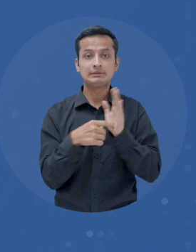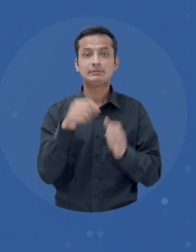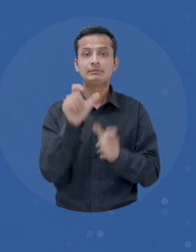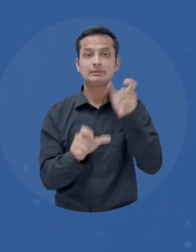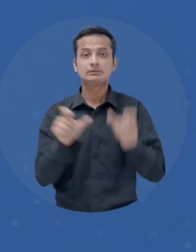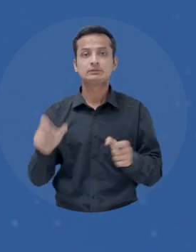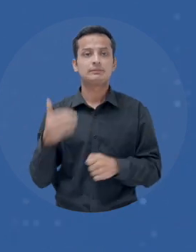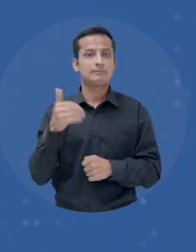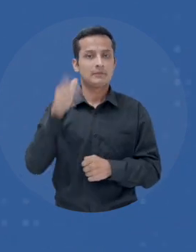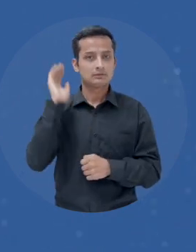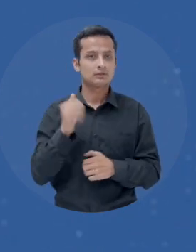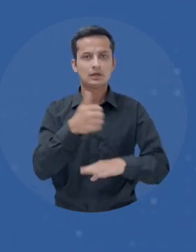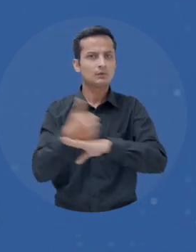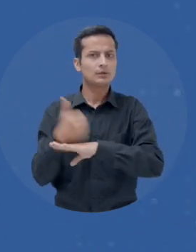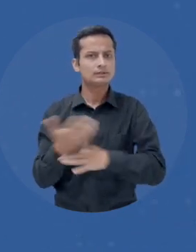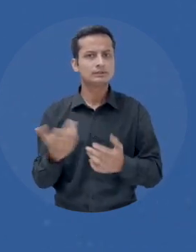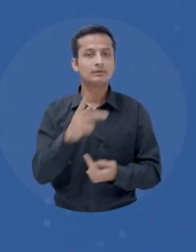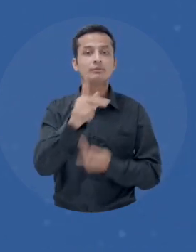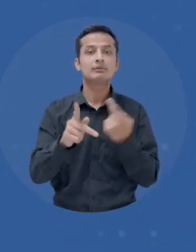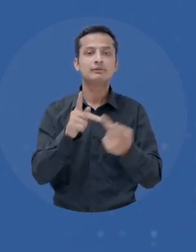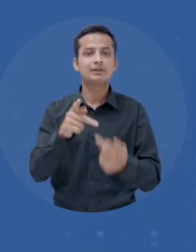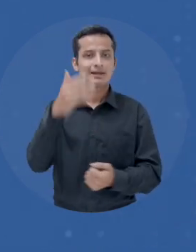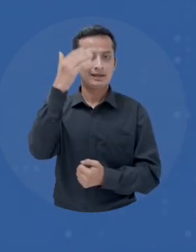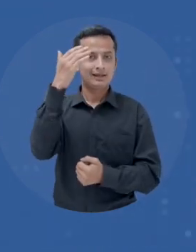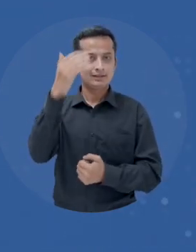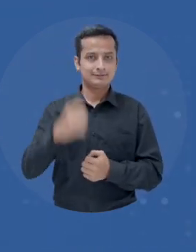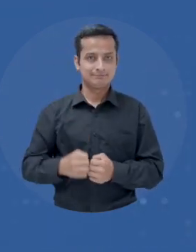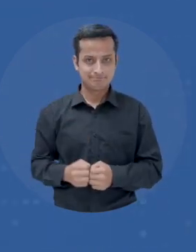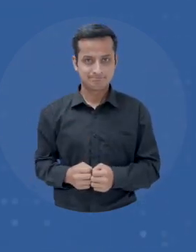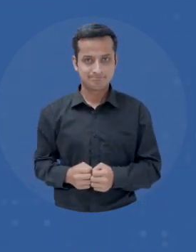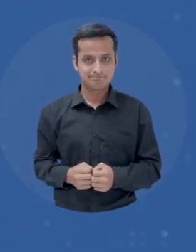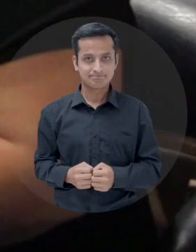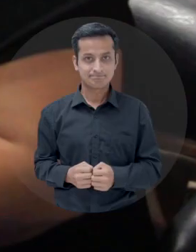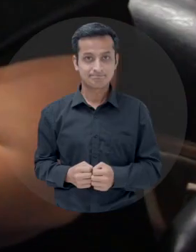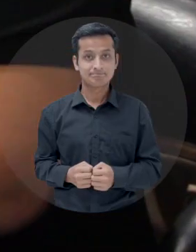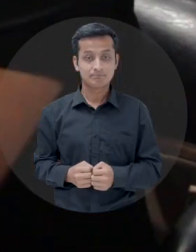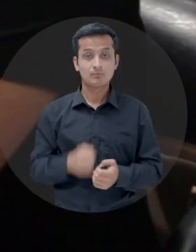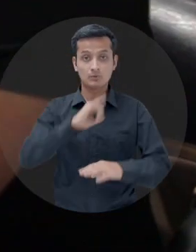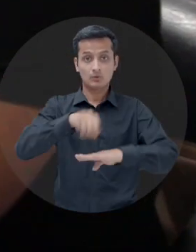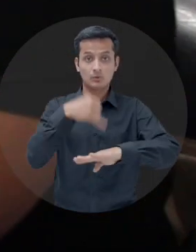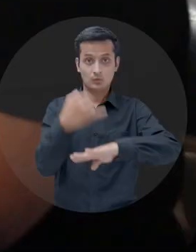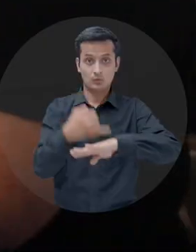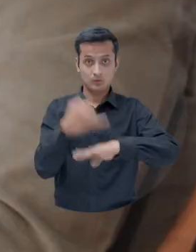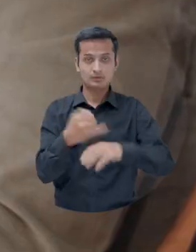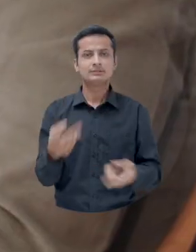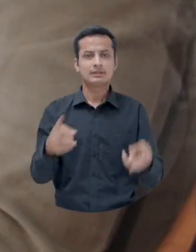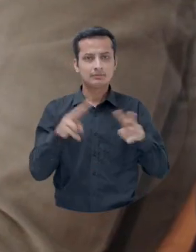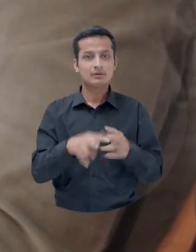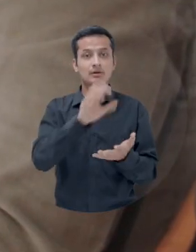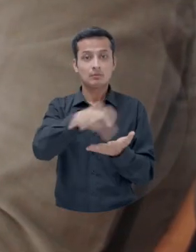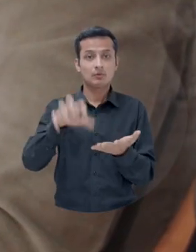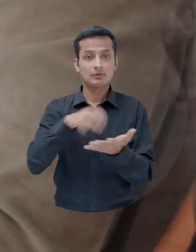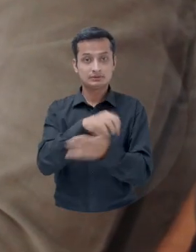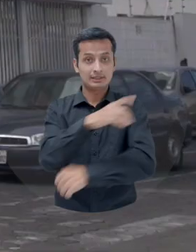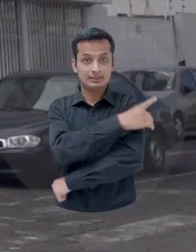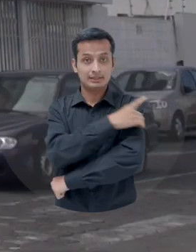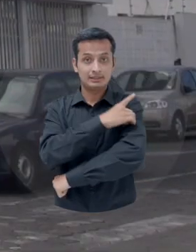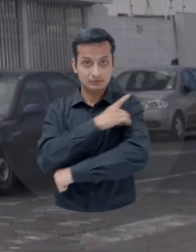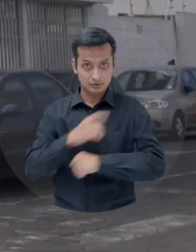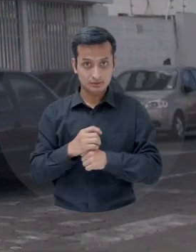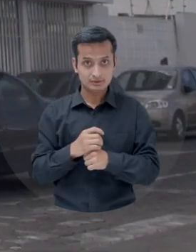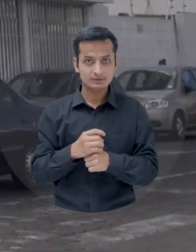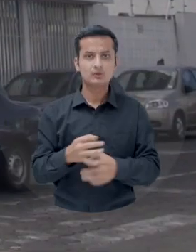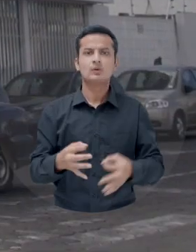100.000 electores, para las dignidades de prefecturas y alcaldías. A través de las juntas y las delegaciones